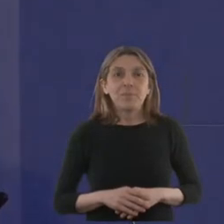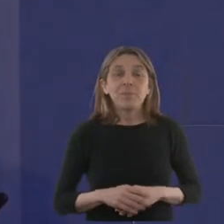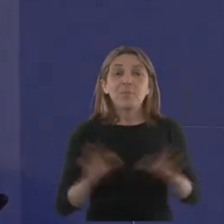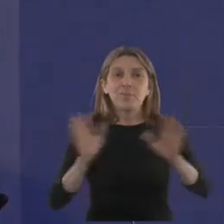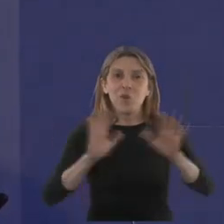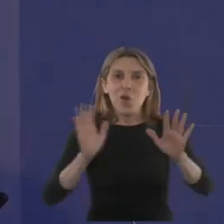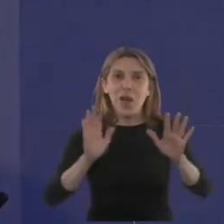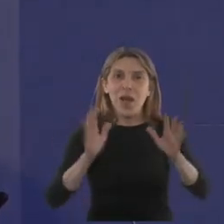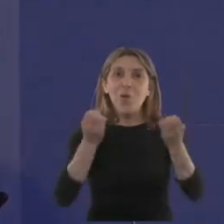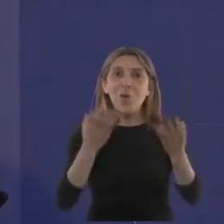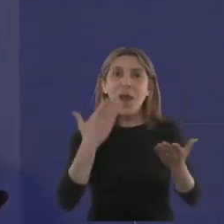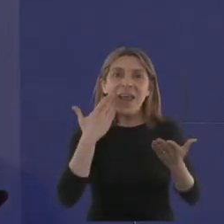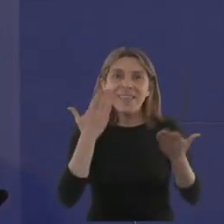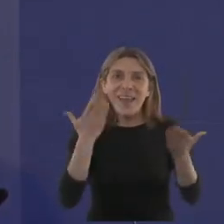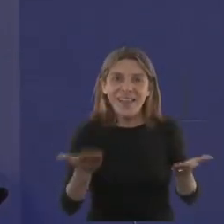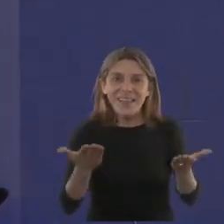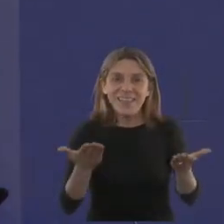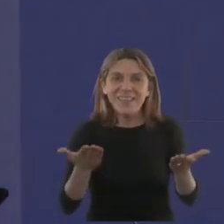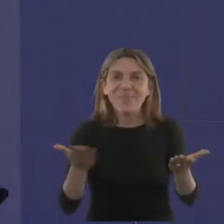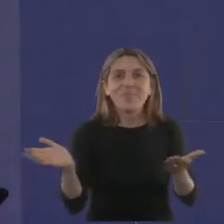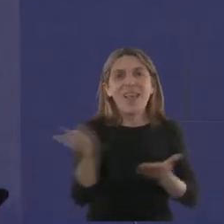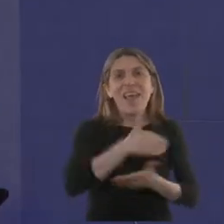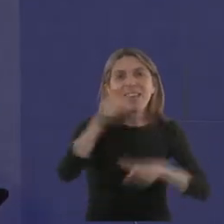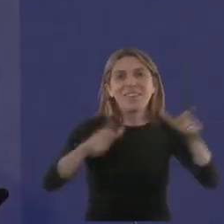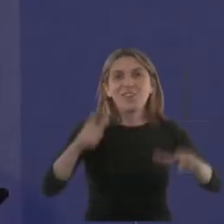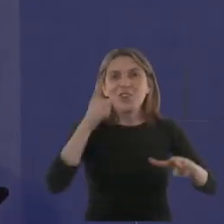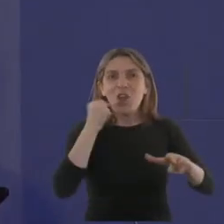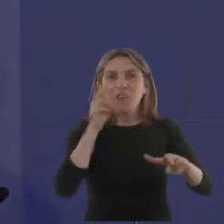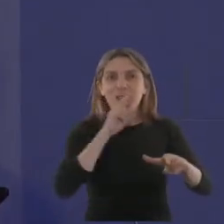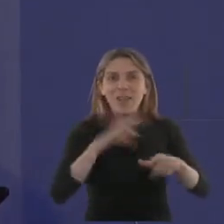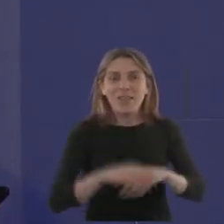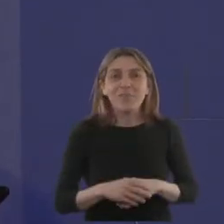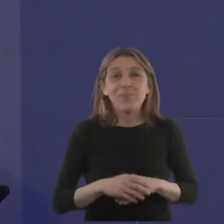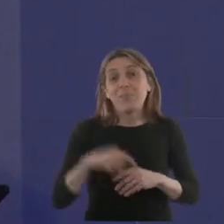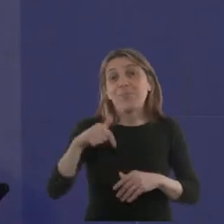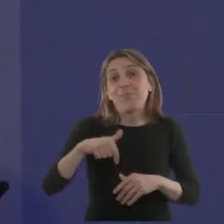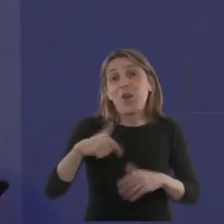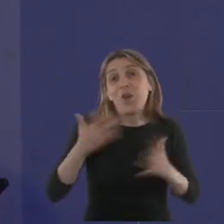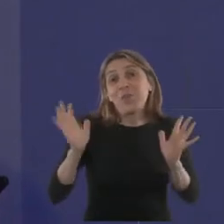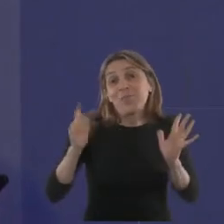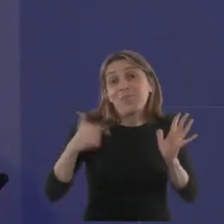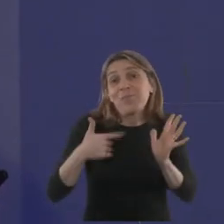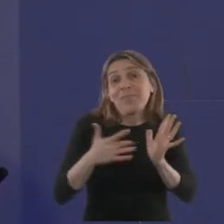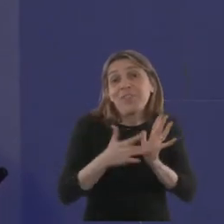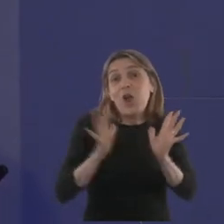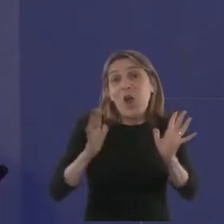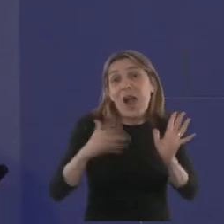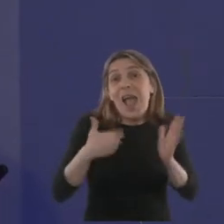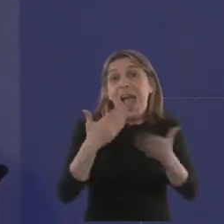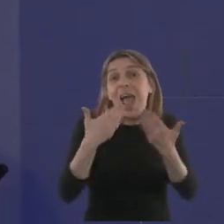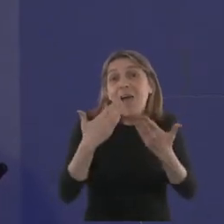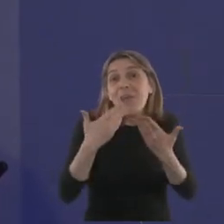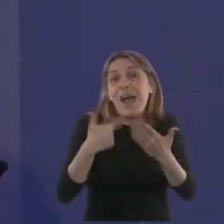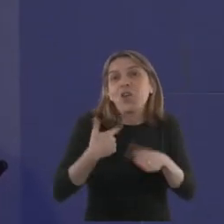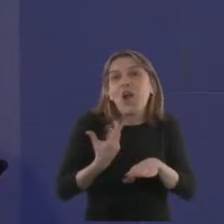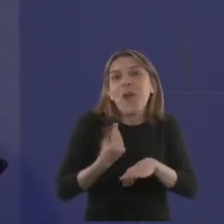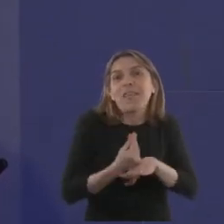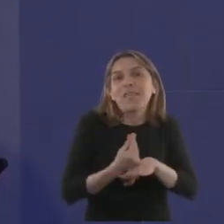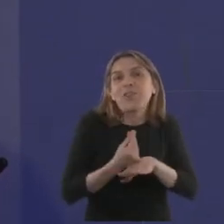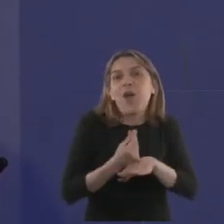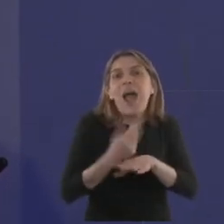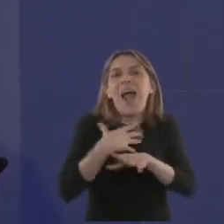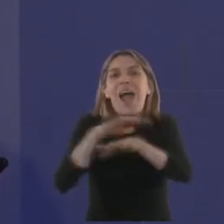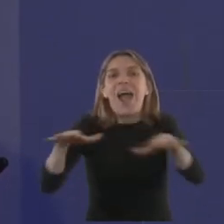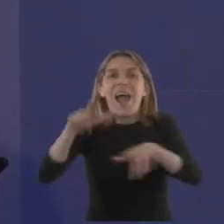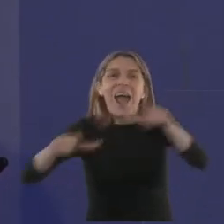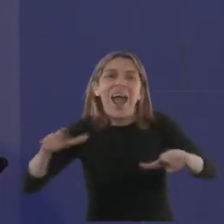Hola, buenas tardes a todos y a todas. Hoy me toca ser la voz de los y las estudiantes de la UBA, lo